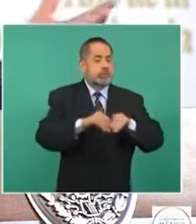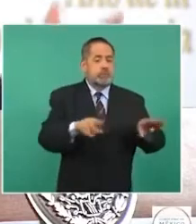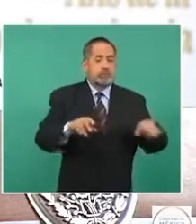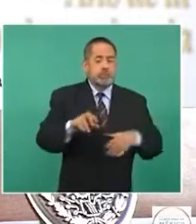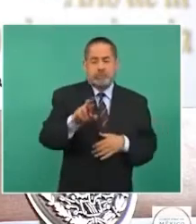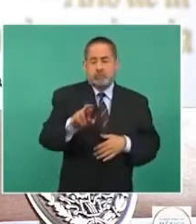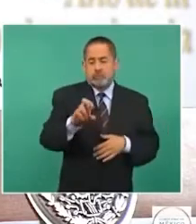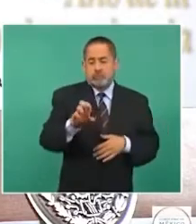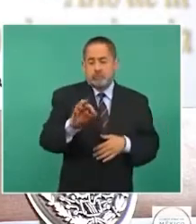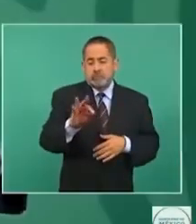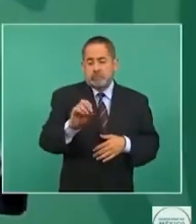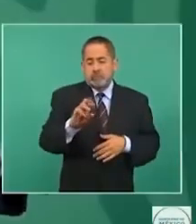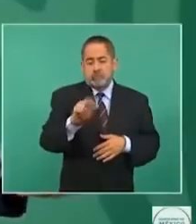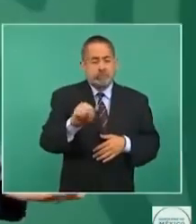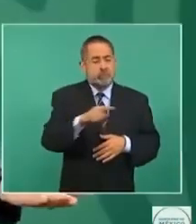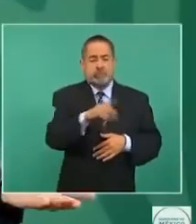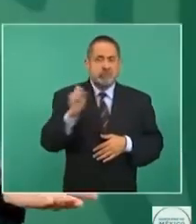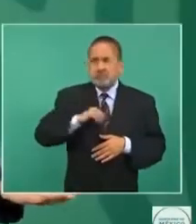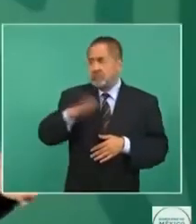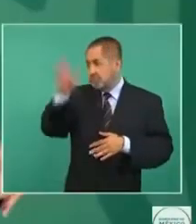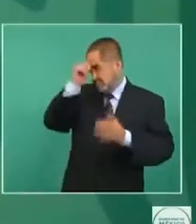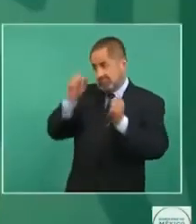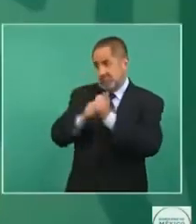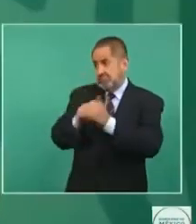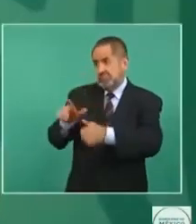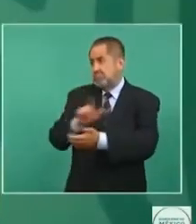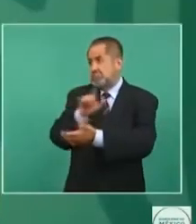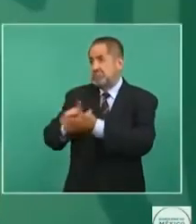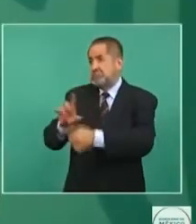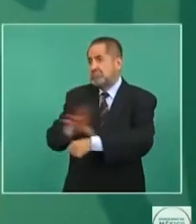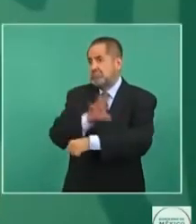en contra de la reforma energética?